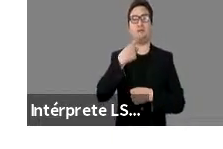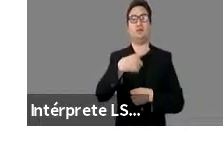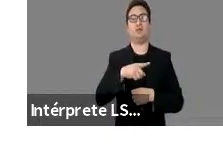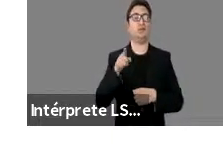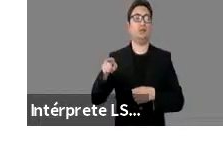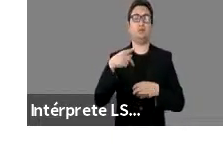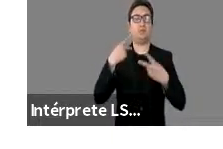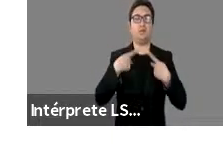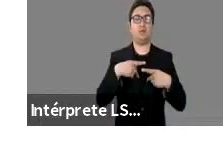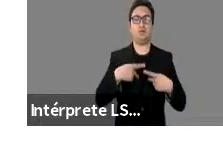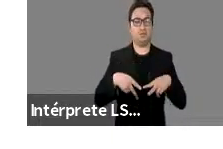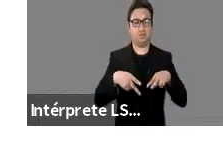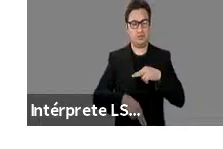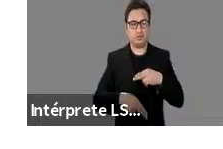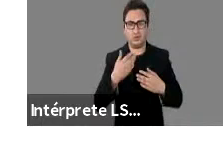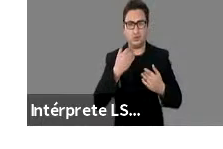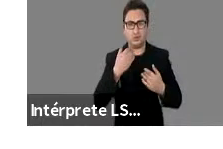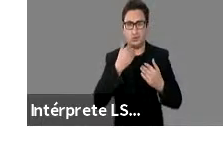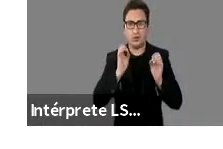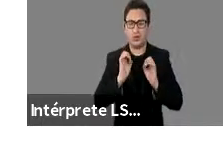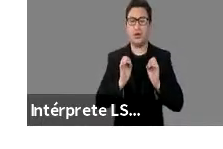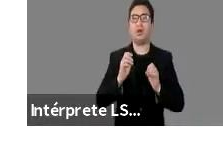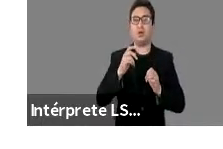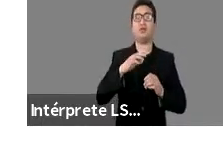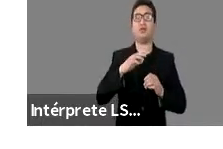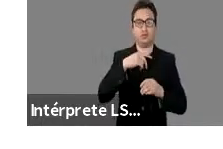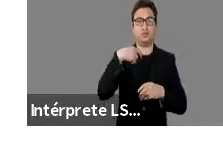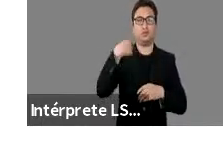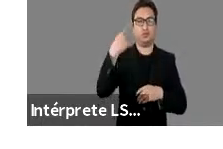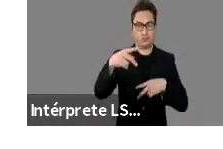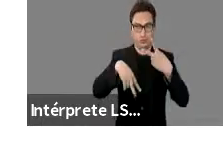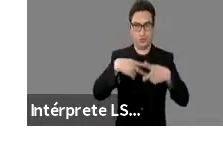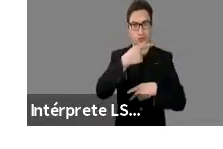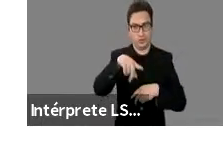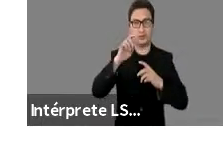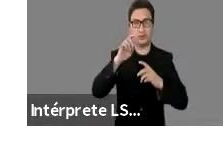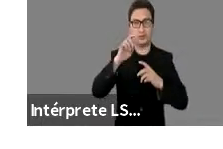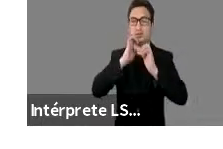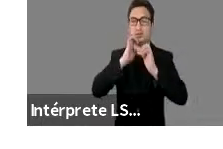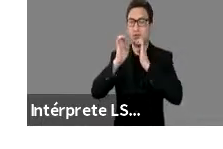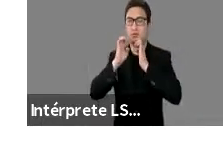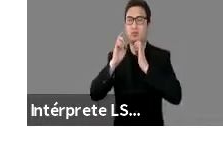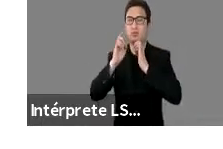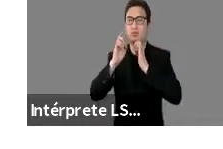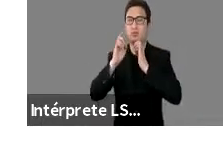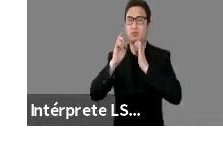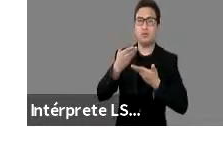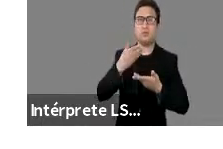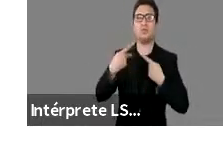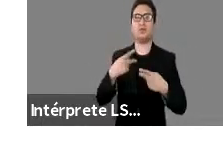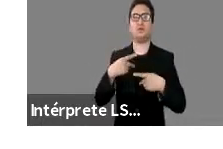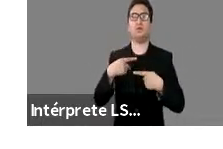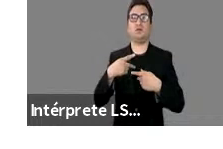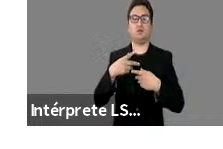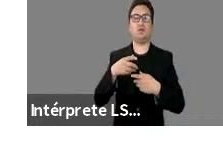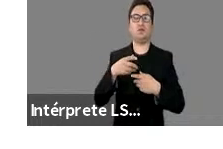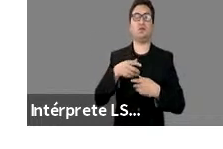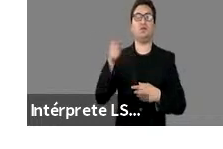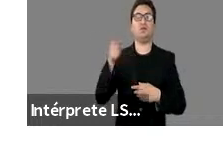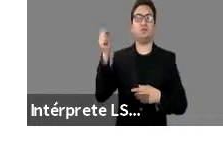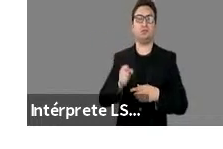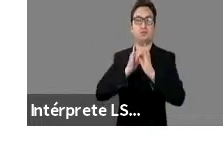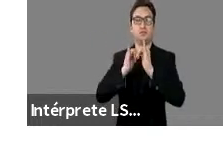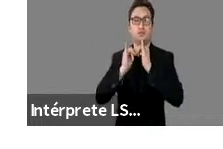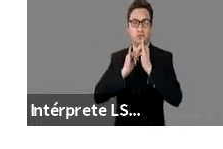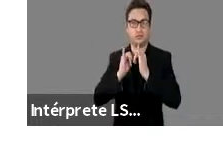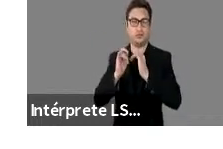las piernas, entonces mandé a la actuaria que se llevara a cabo una entrevista con la persona, con un traductor, se llevó